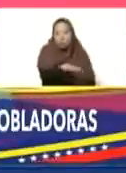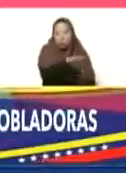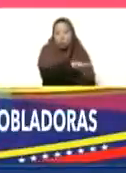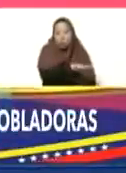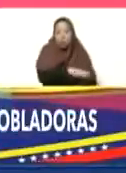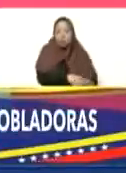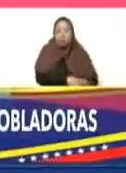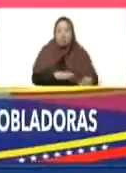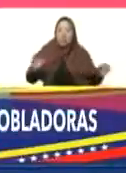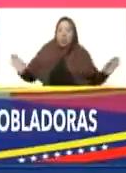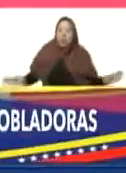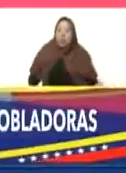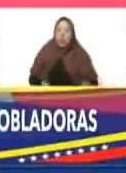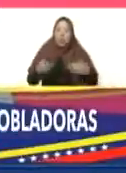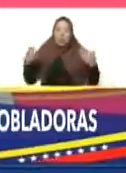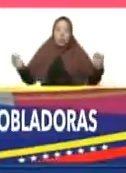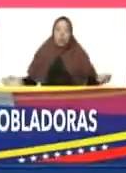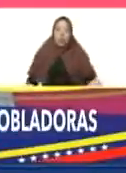el impulso